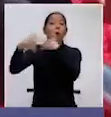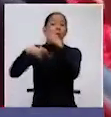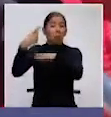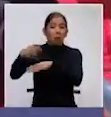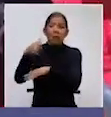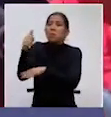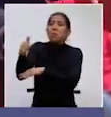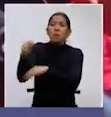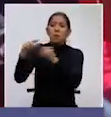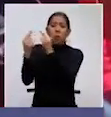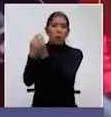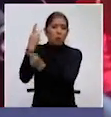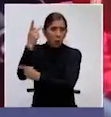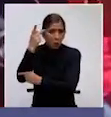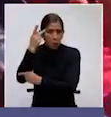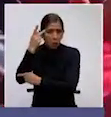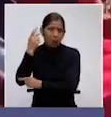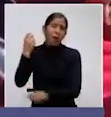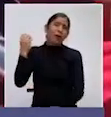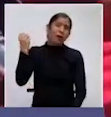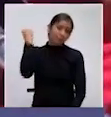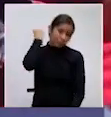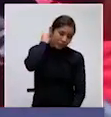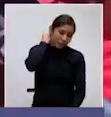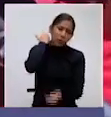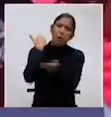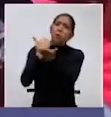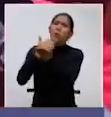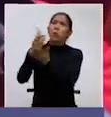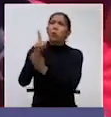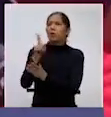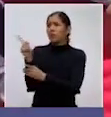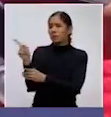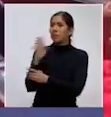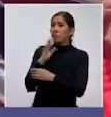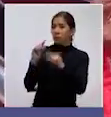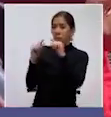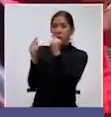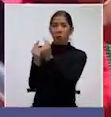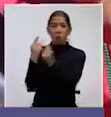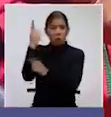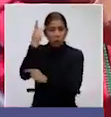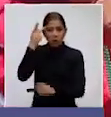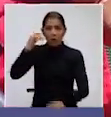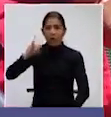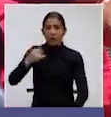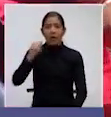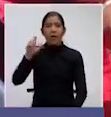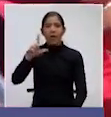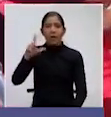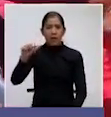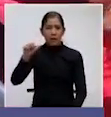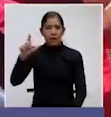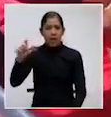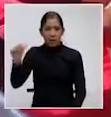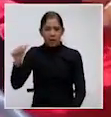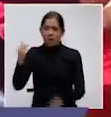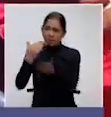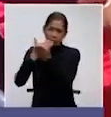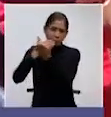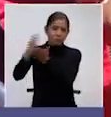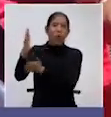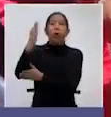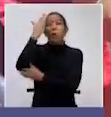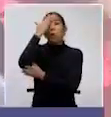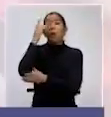la señora Mónica Eva Copa Murga de la agrupación política Jayaya La Paz, por traición a la